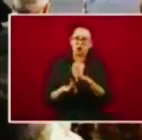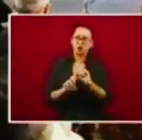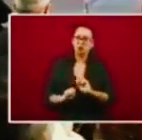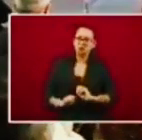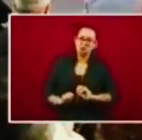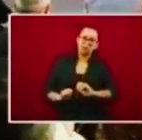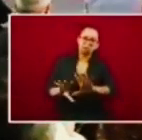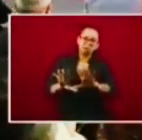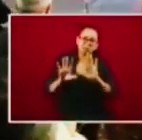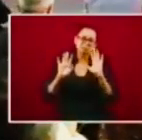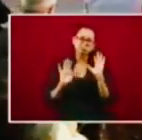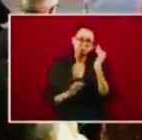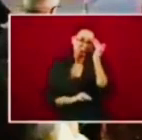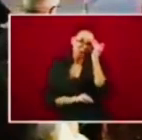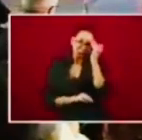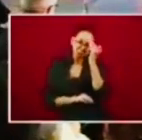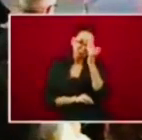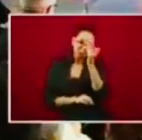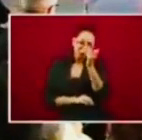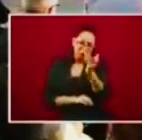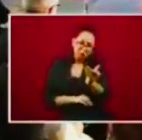que